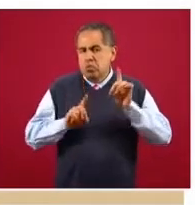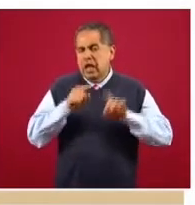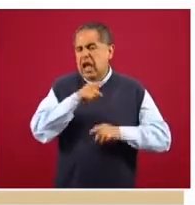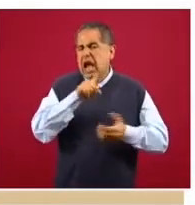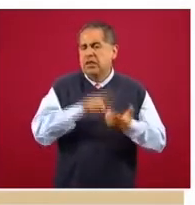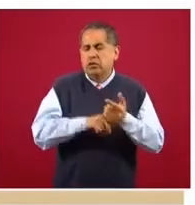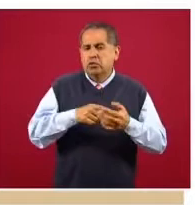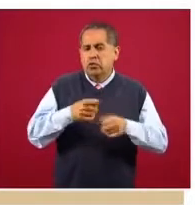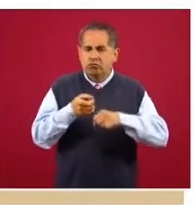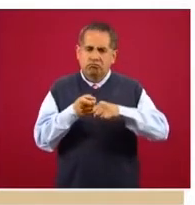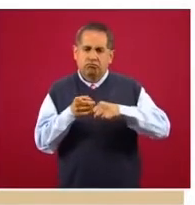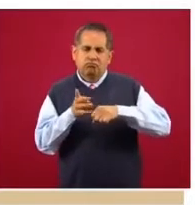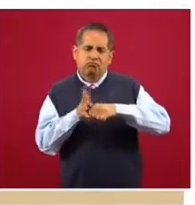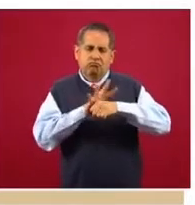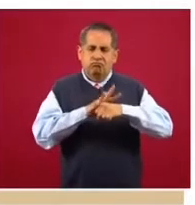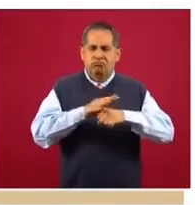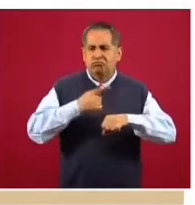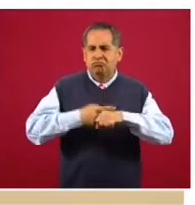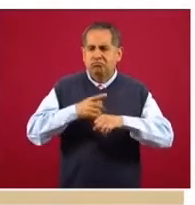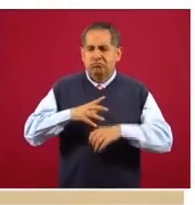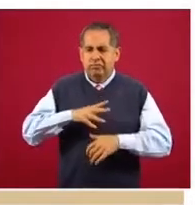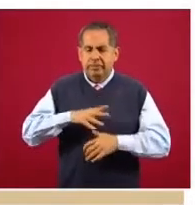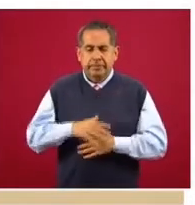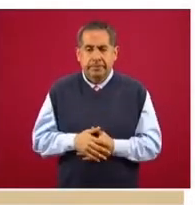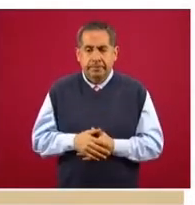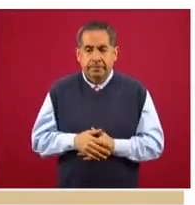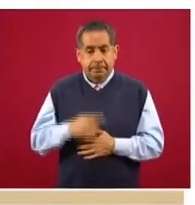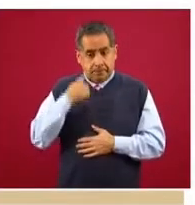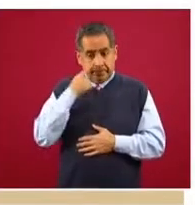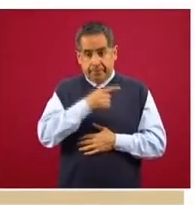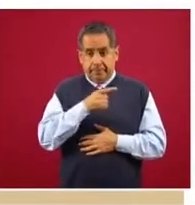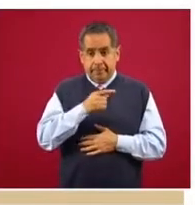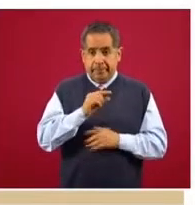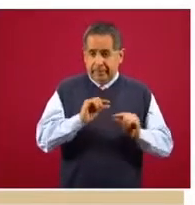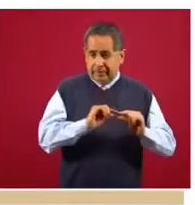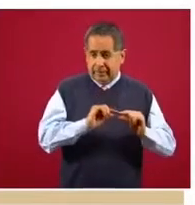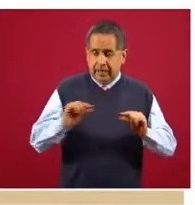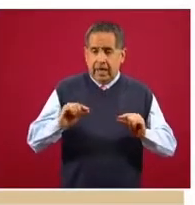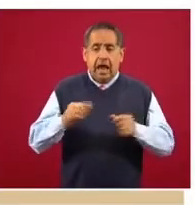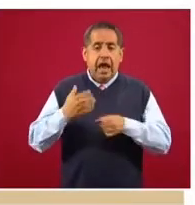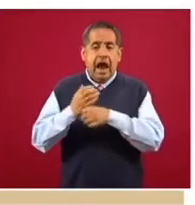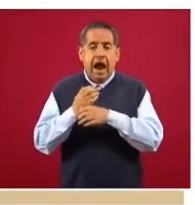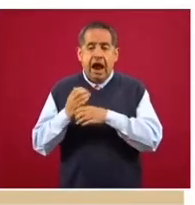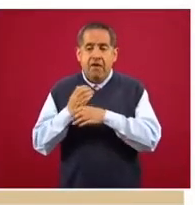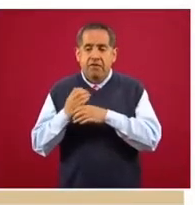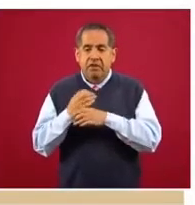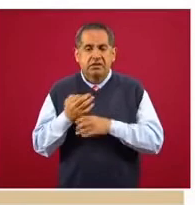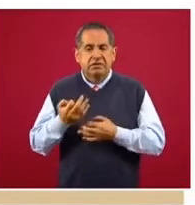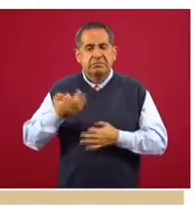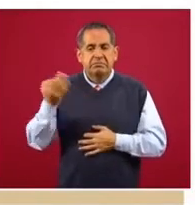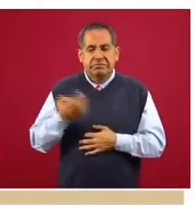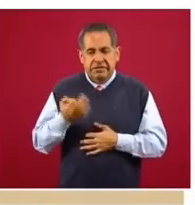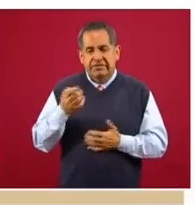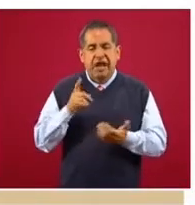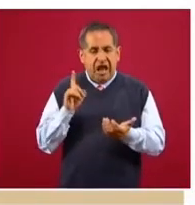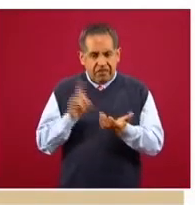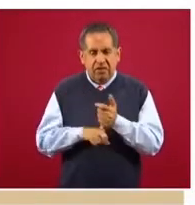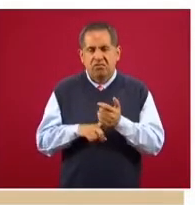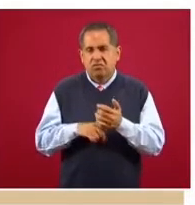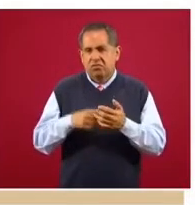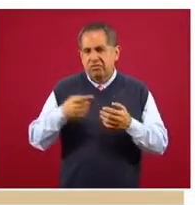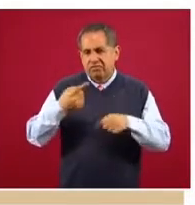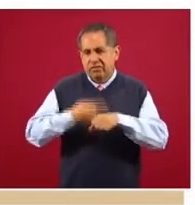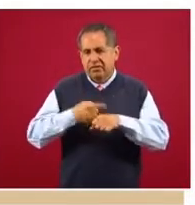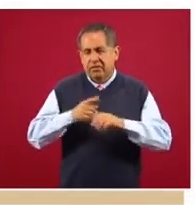En las barras de color café claro inferiores identifican ustedes aquellas que ya fueron confirmadas a la enfermedad y entre